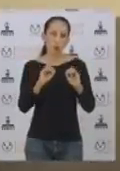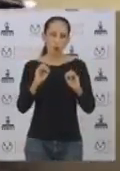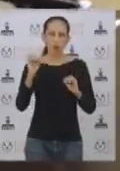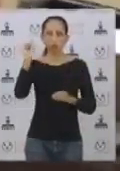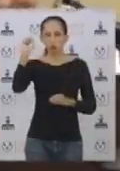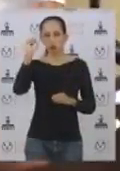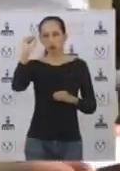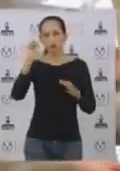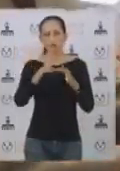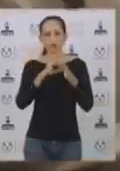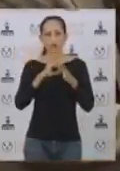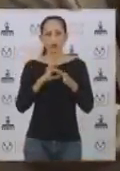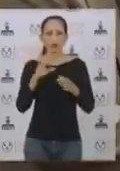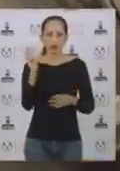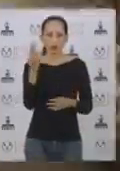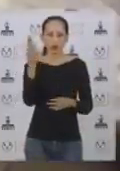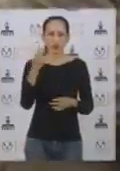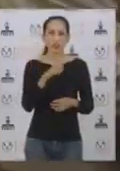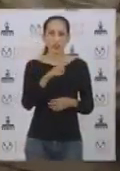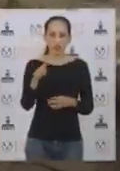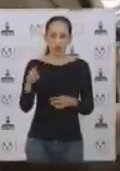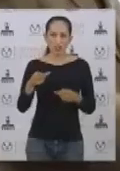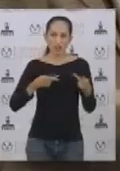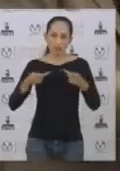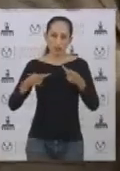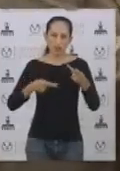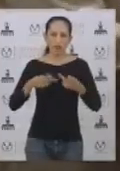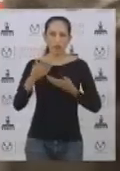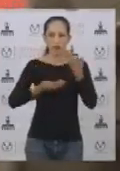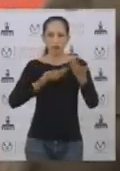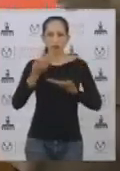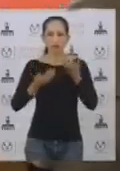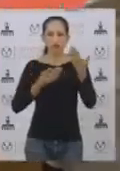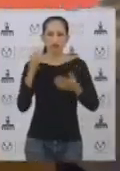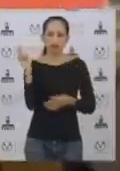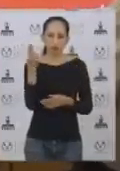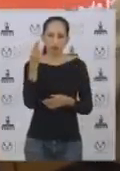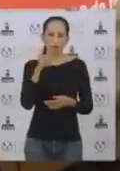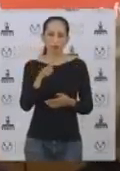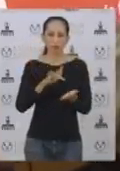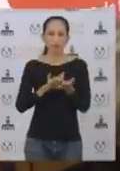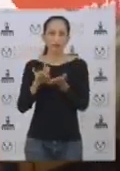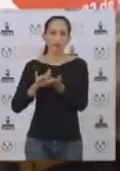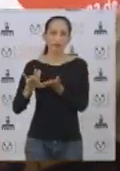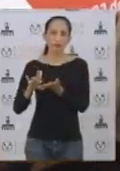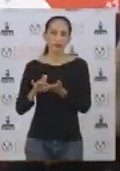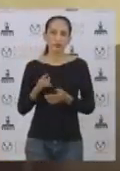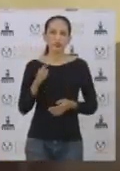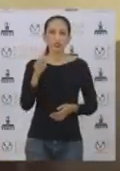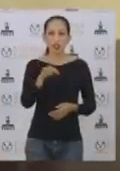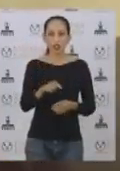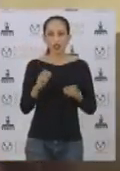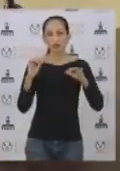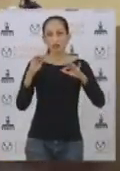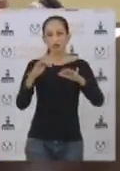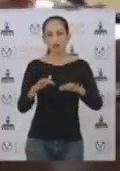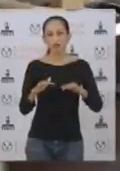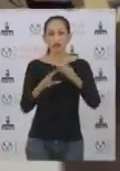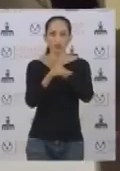sindicalizado y que se preparan en las diferentes facultades y unidades académicas de la Universidad Autónoma de Tamaulipas. Con la